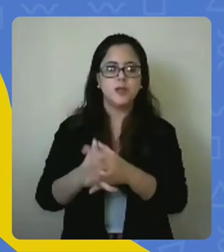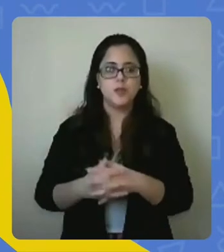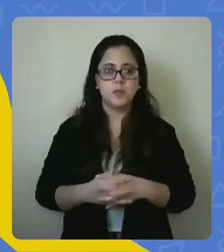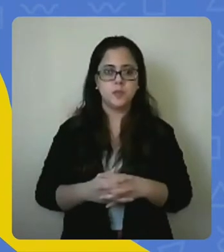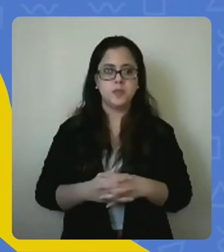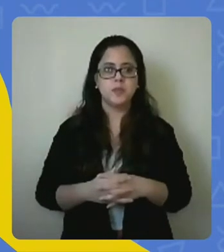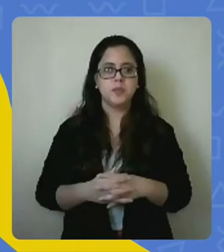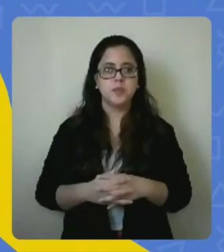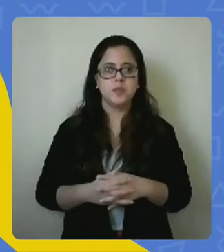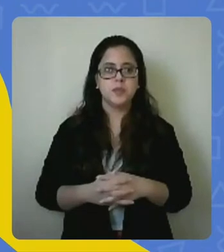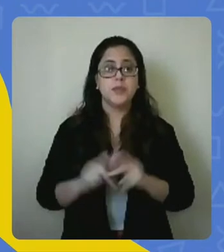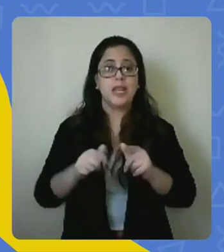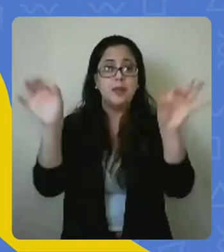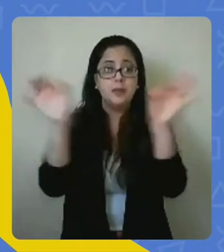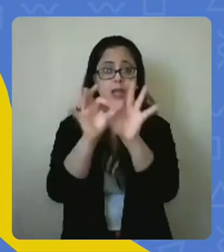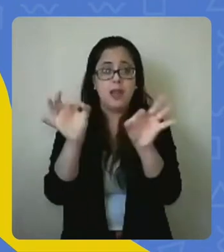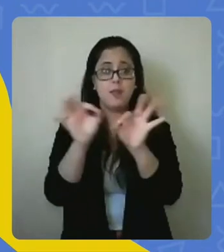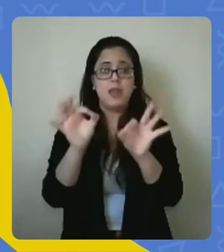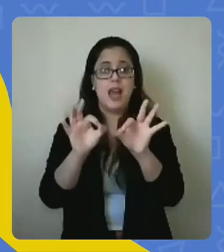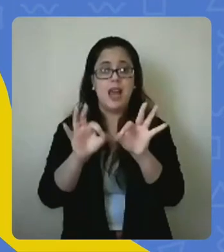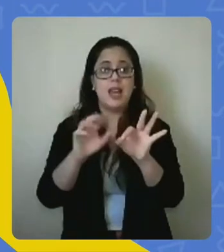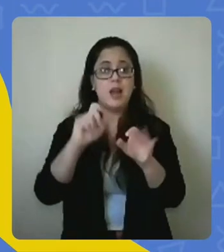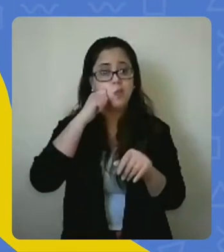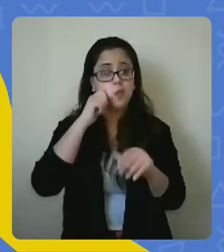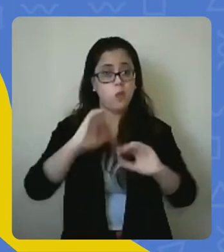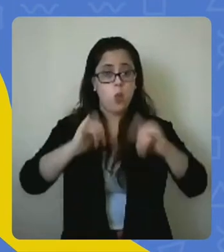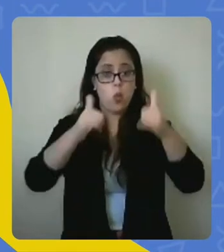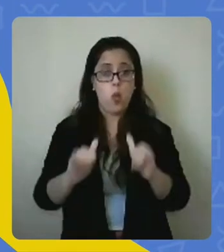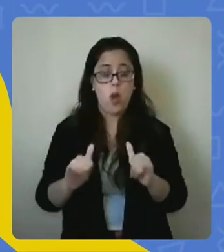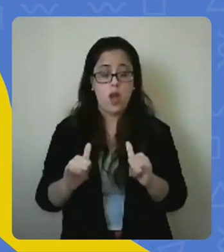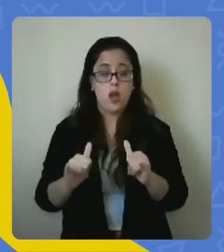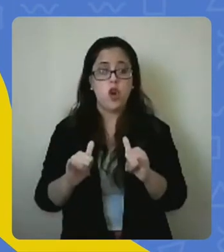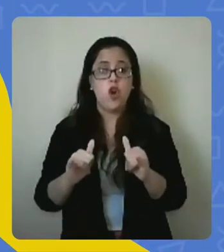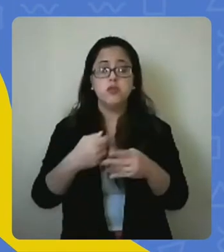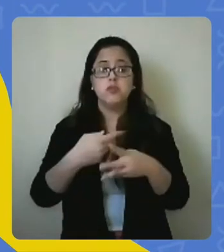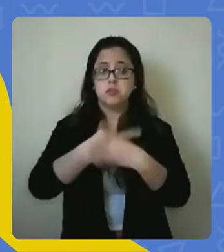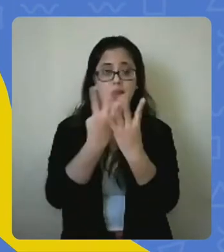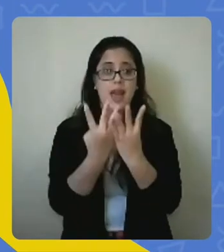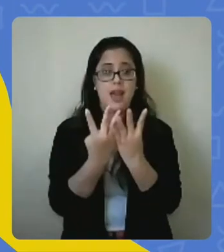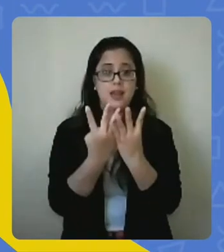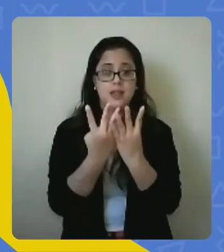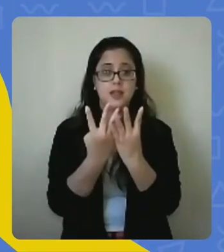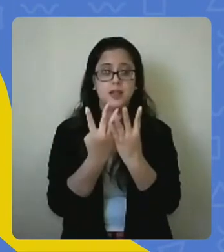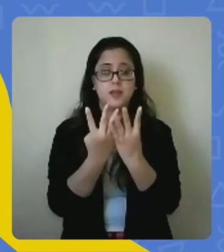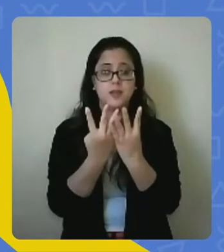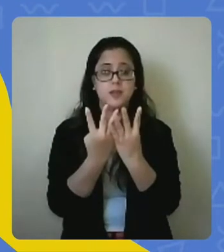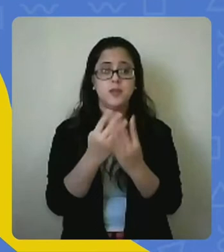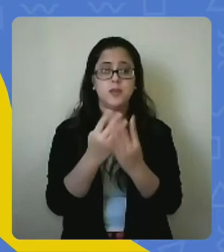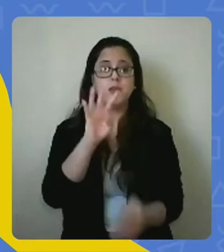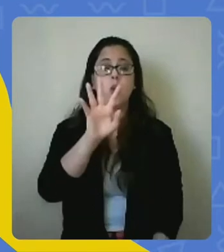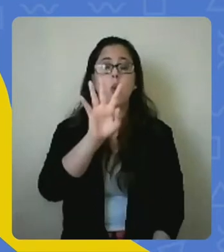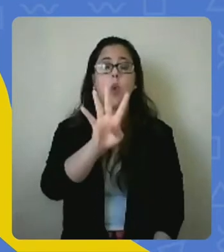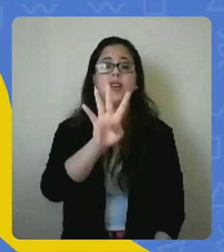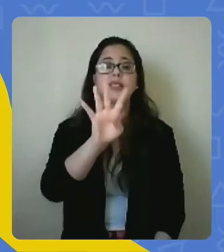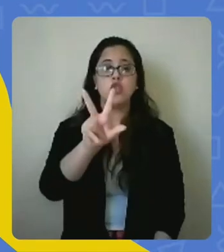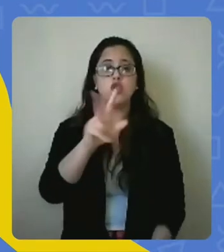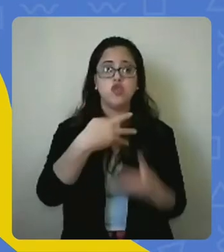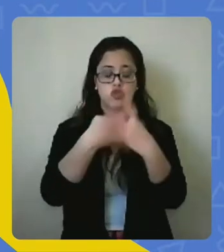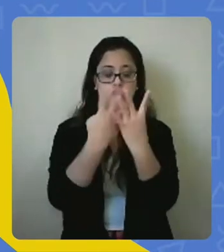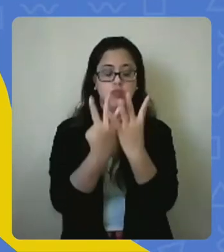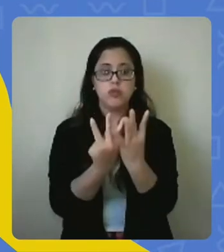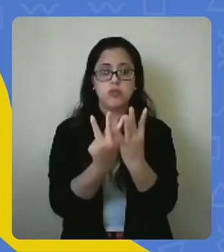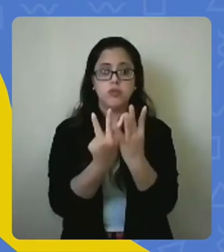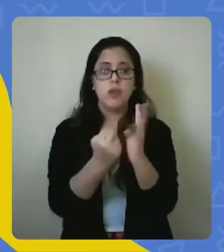Para describirles un poco en qué consiste el juego, les decía, son cartas, son 48 cartas que presentan